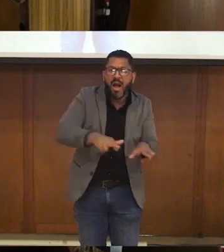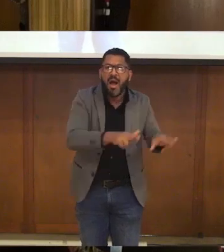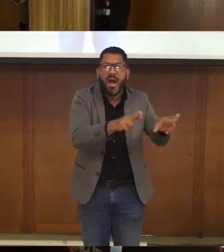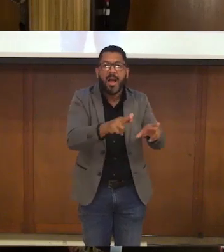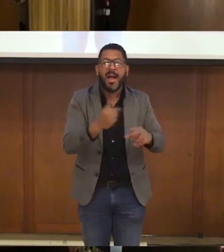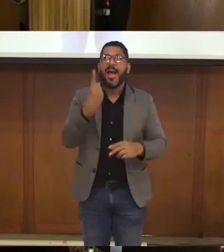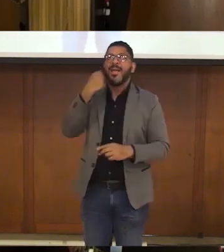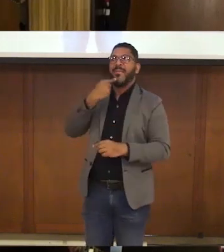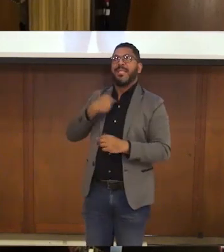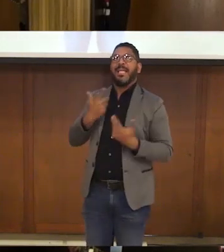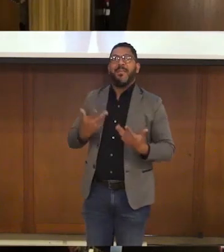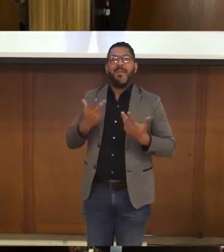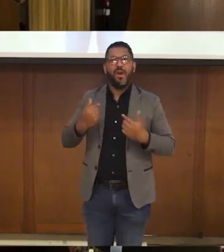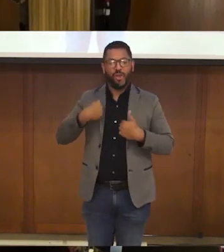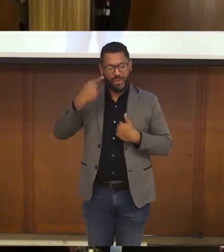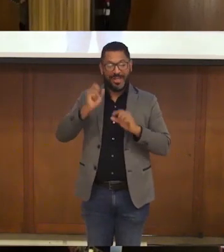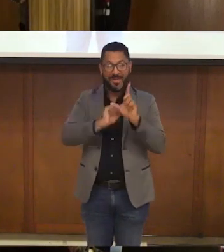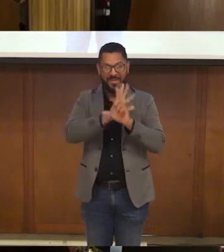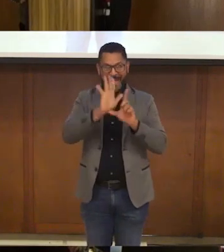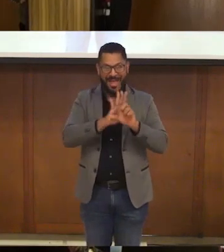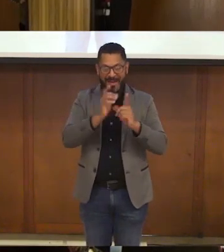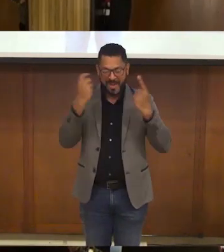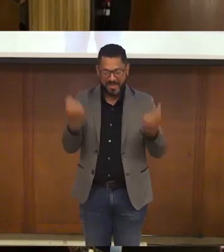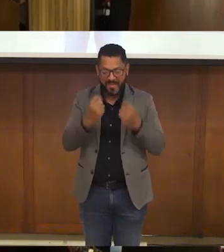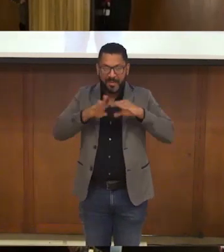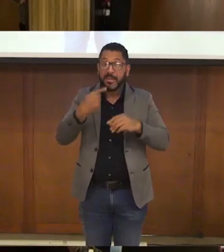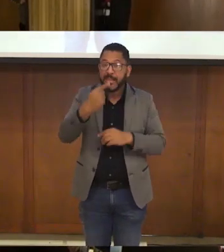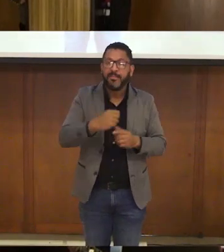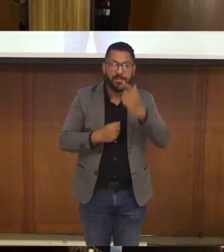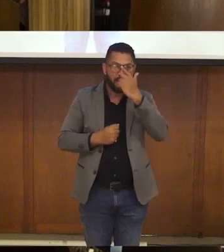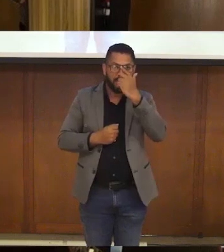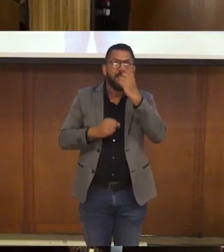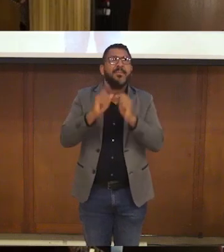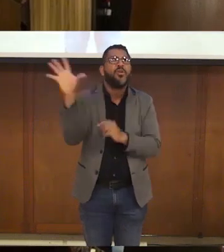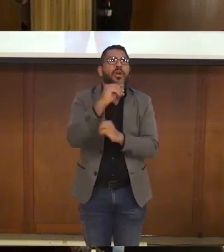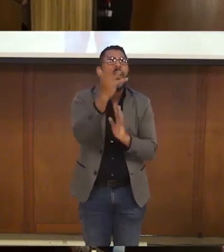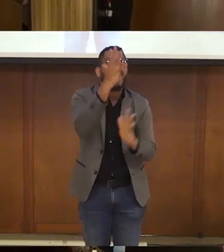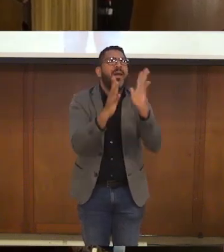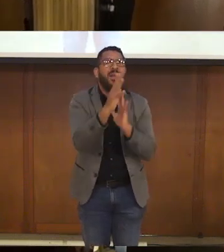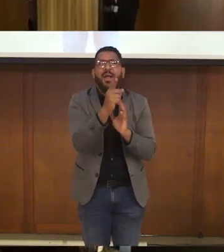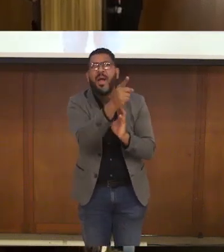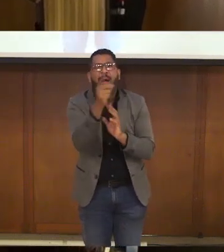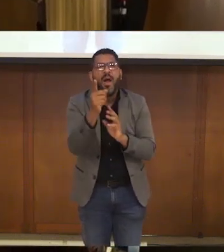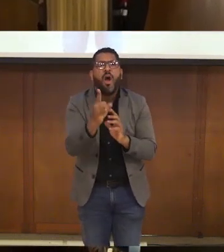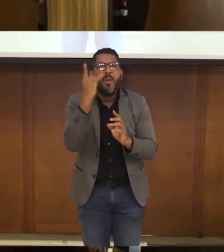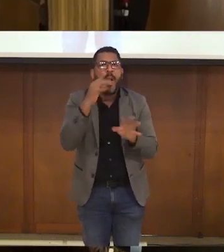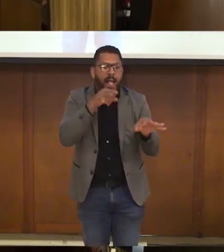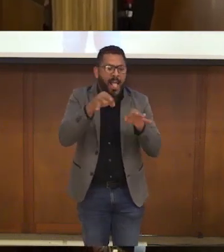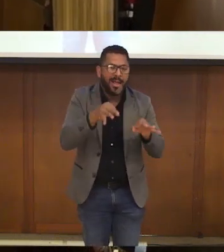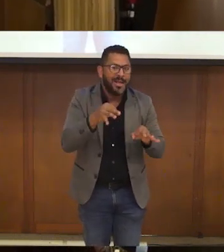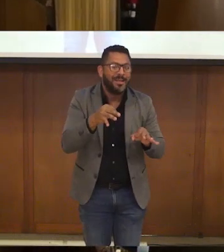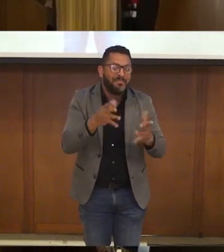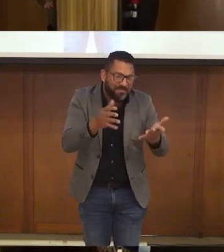verde. Ayer me decían que yo en un video promocional que les mandé les decía que Pitalito era muy verde y que entonces no sabían